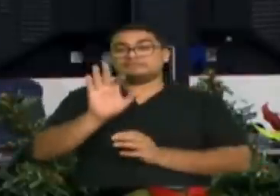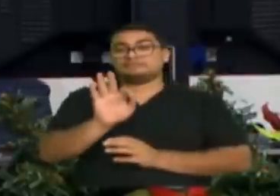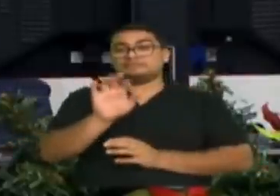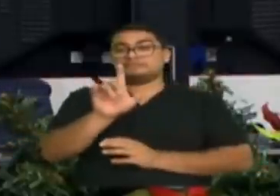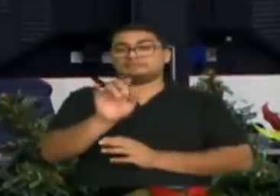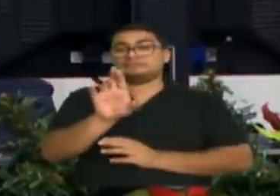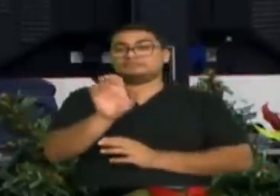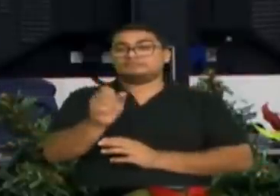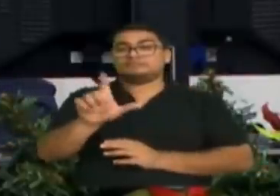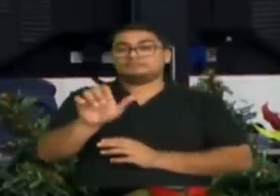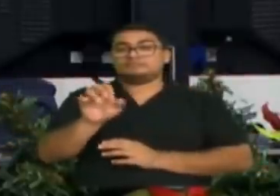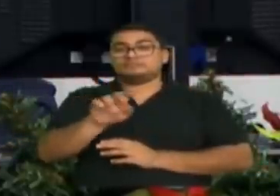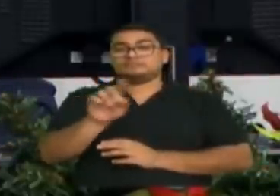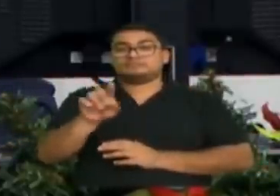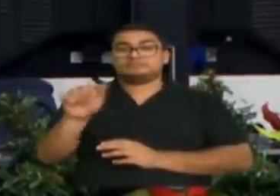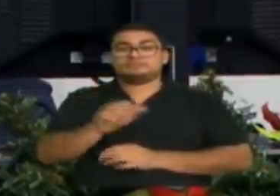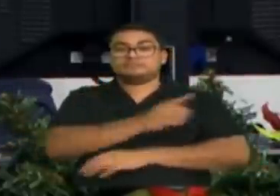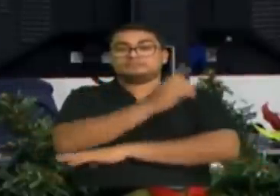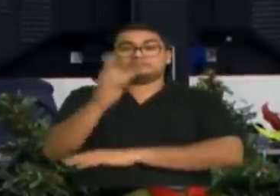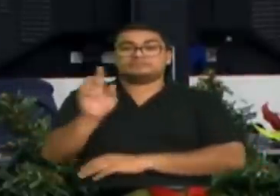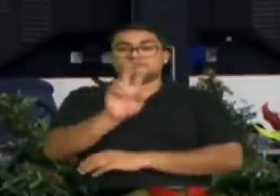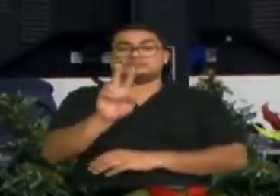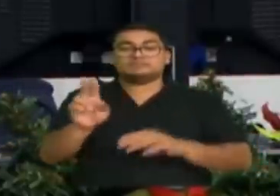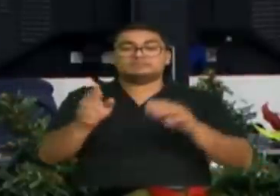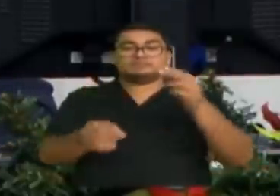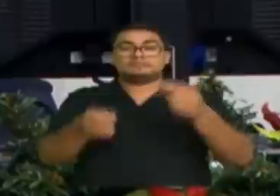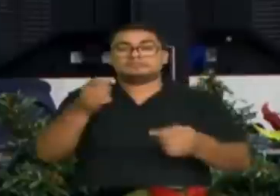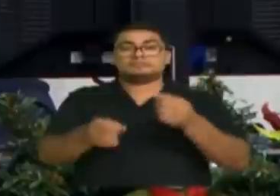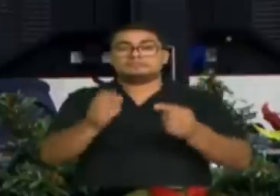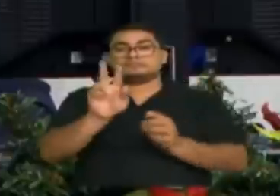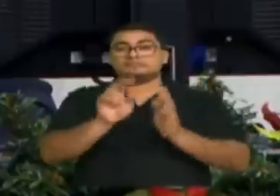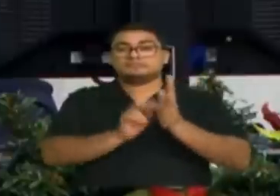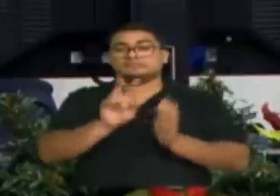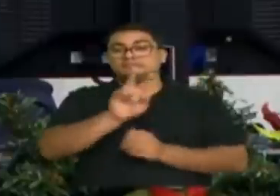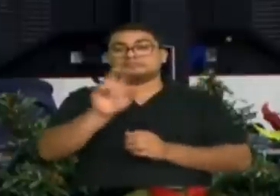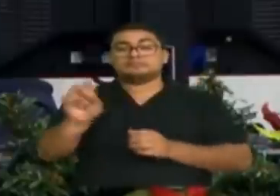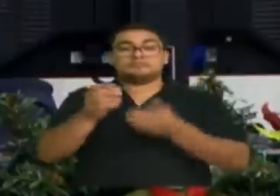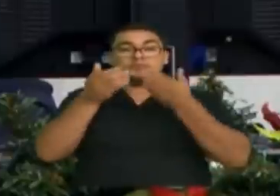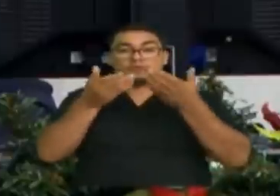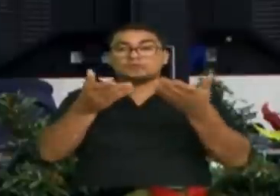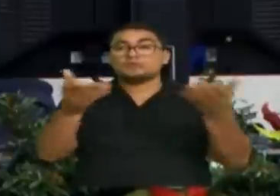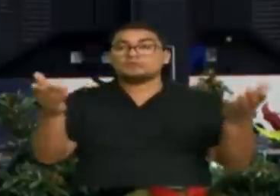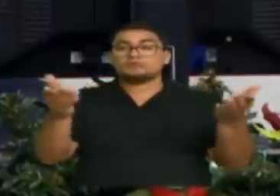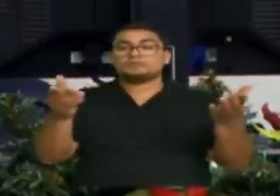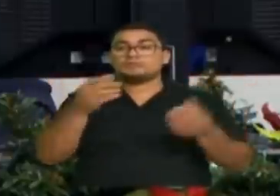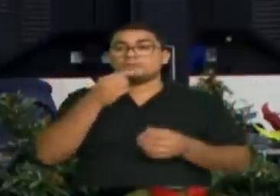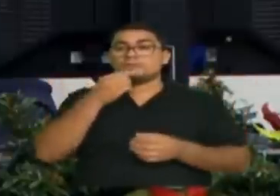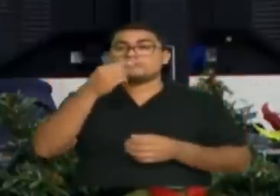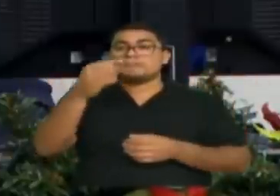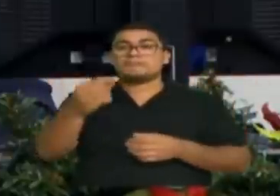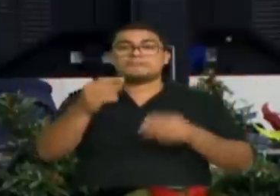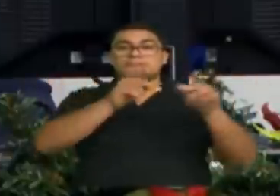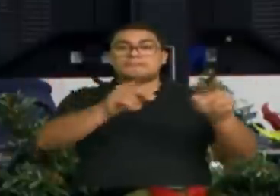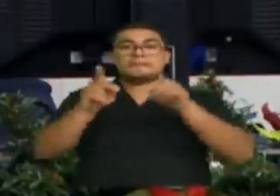Flores Lanza, el día 22 de septiembre de 2020, manifestó públicamente que no se le pagaría a